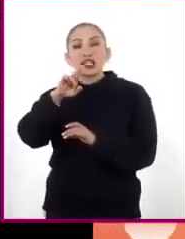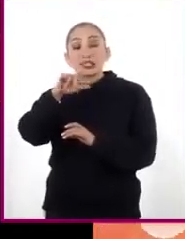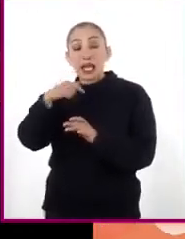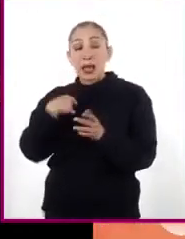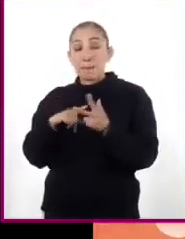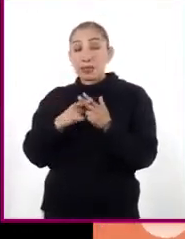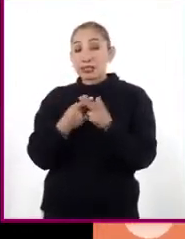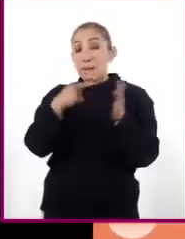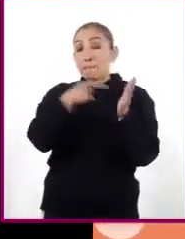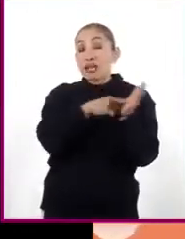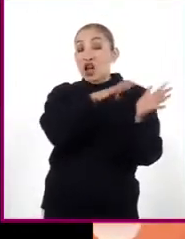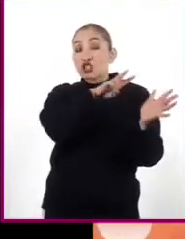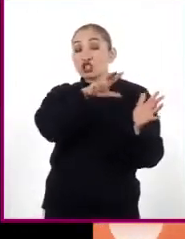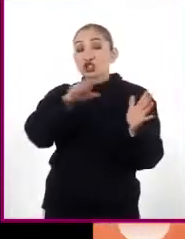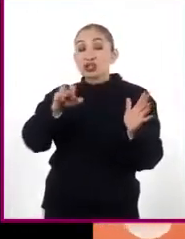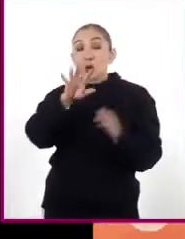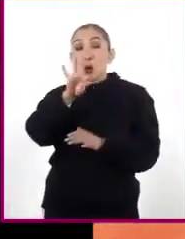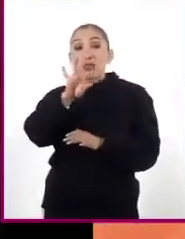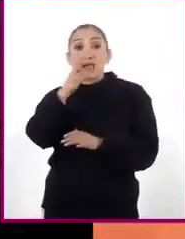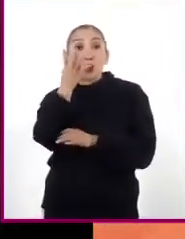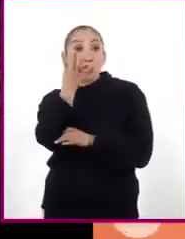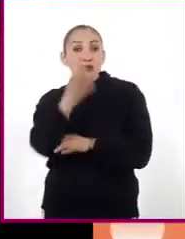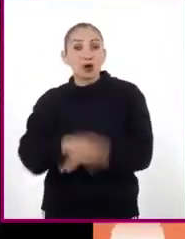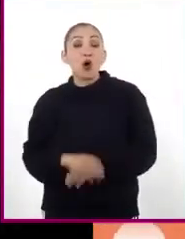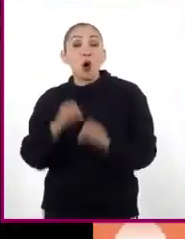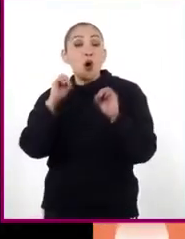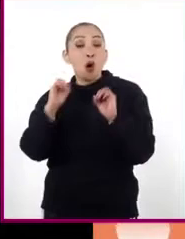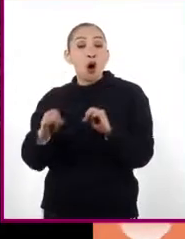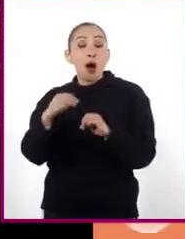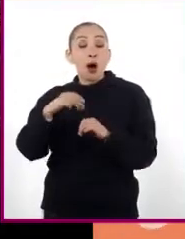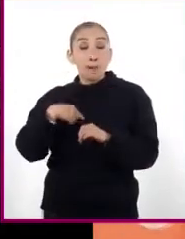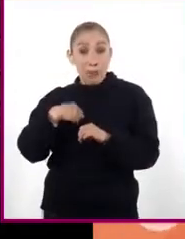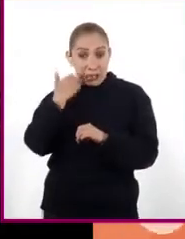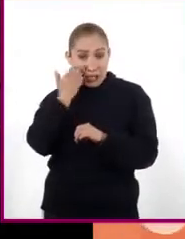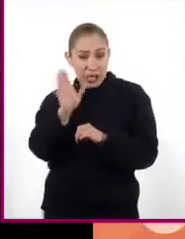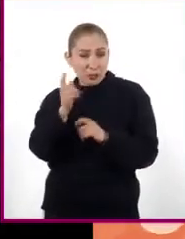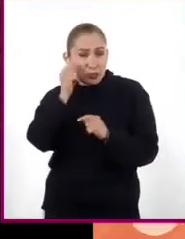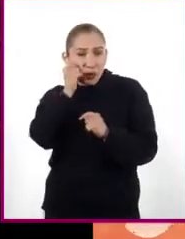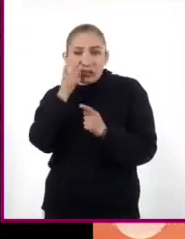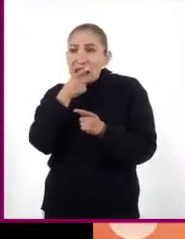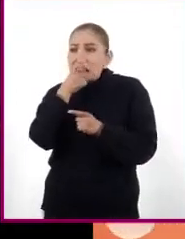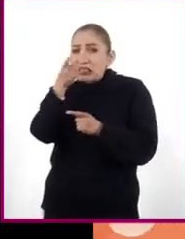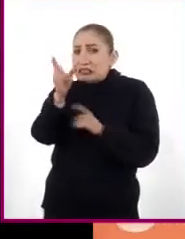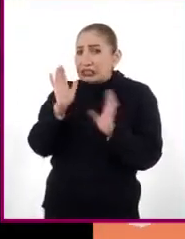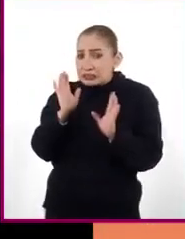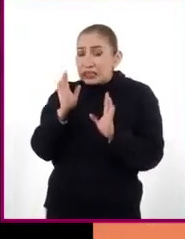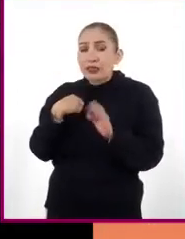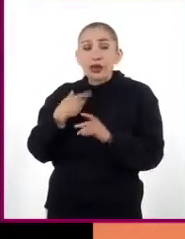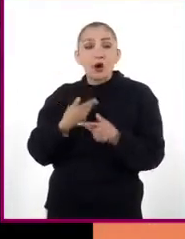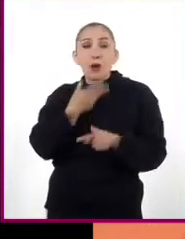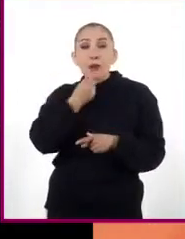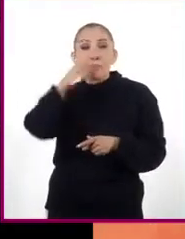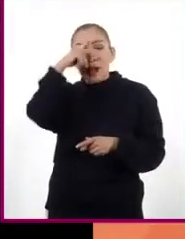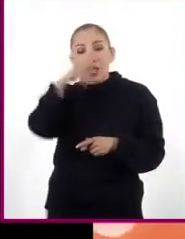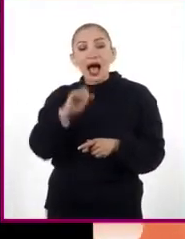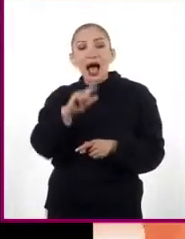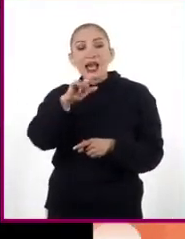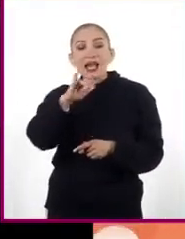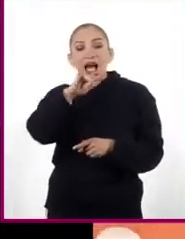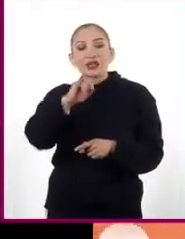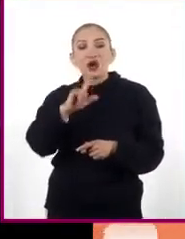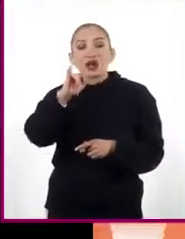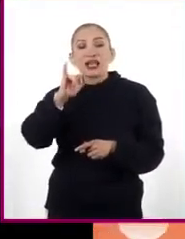en 1844. Y Me quieres a pesar de lo que dices, del mexicano